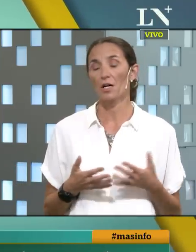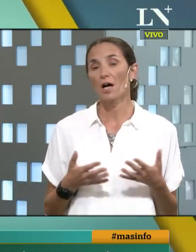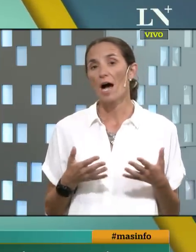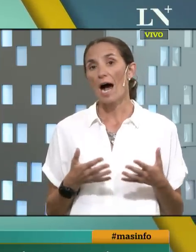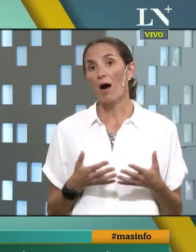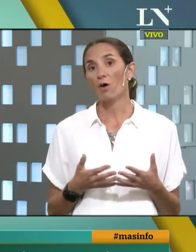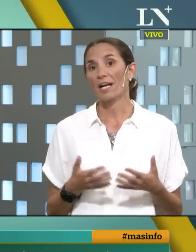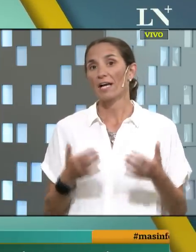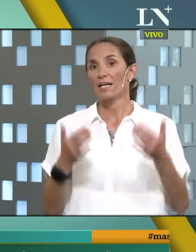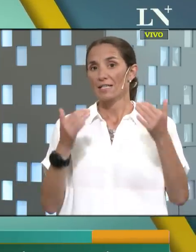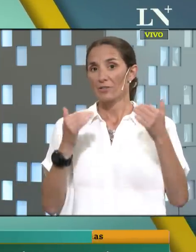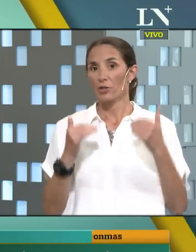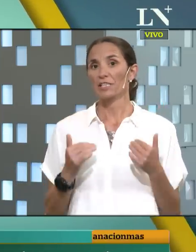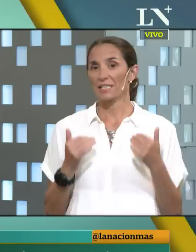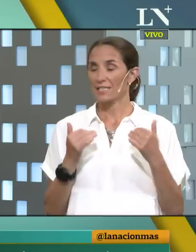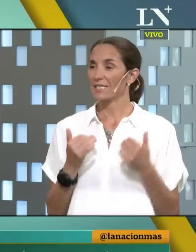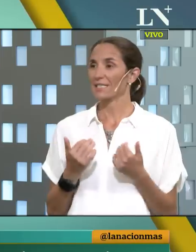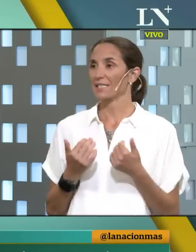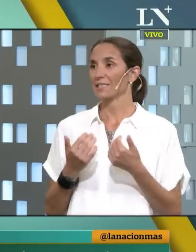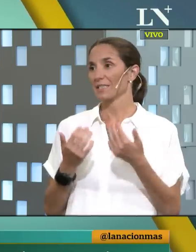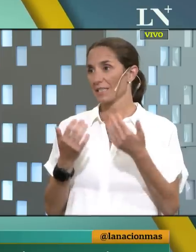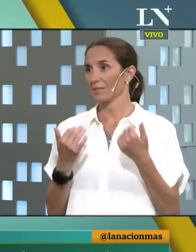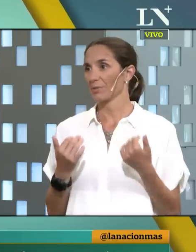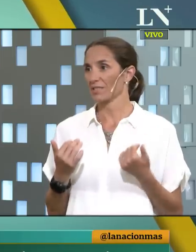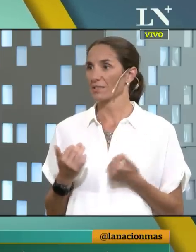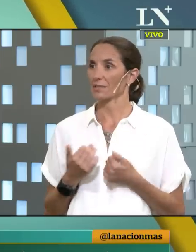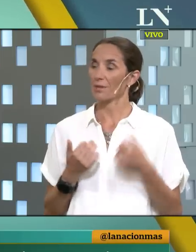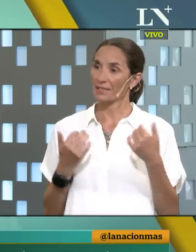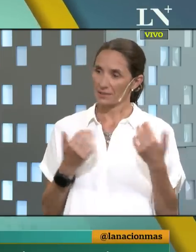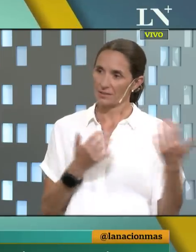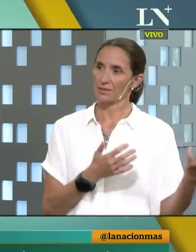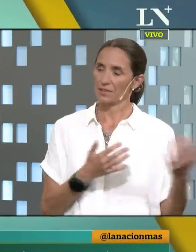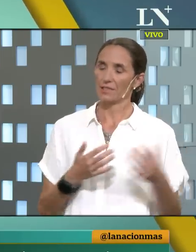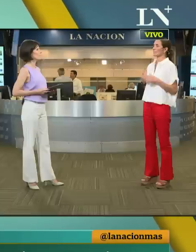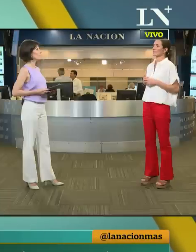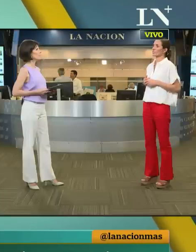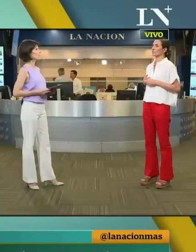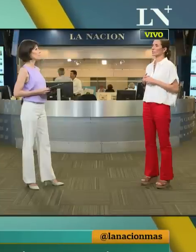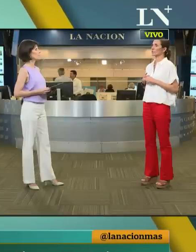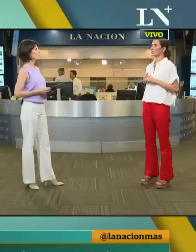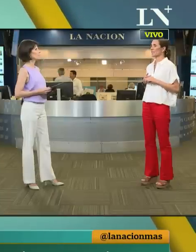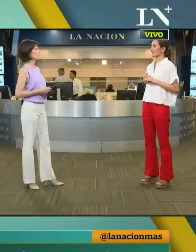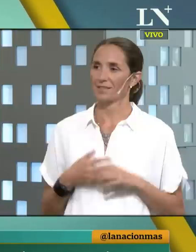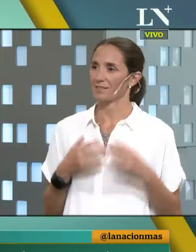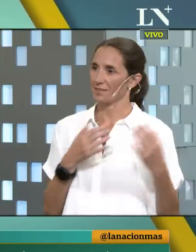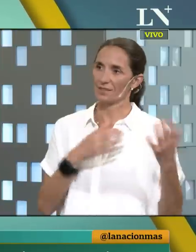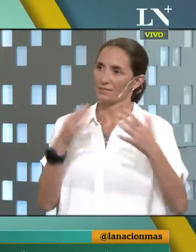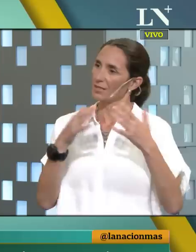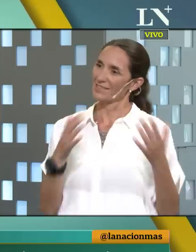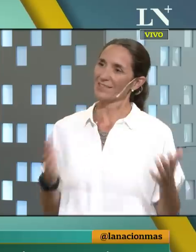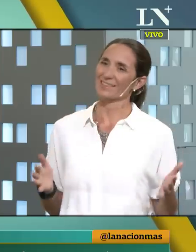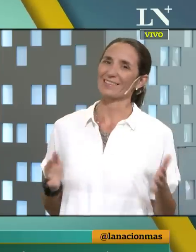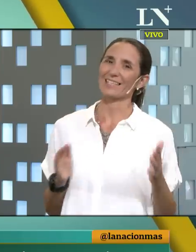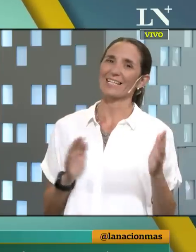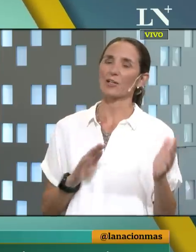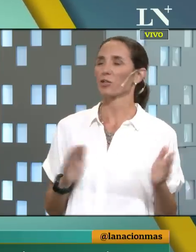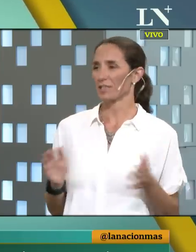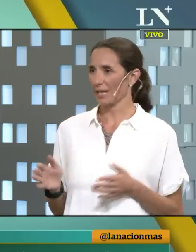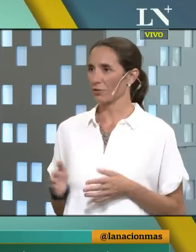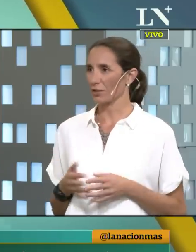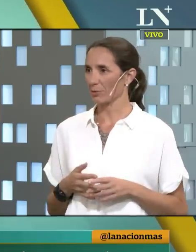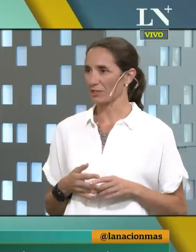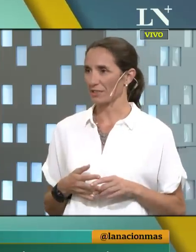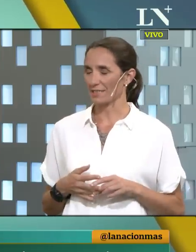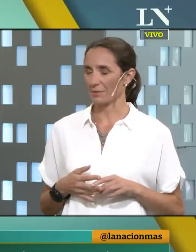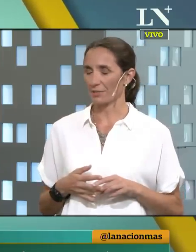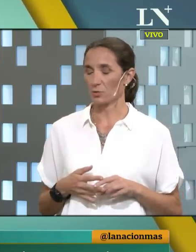venezolano. Ahora, no quiere decir que el presidente Macri y el canciller Fori hayan dejado de